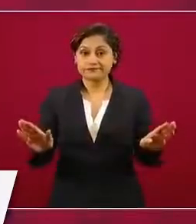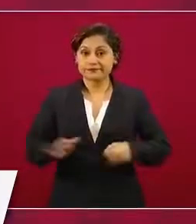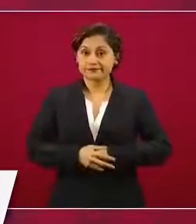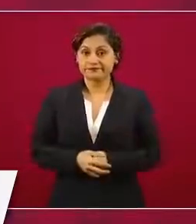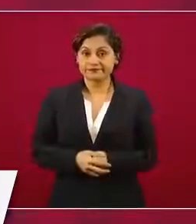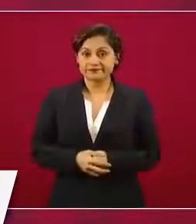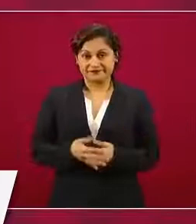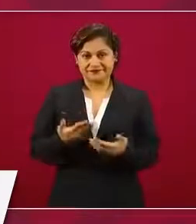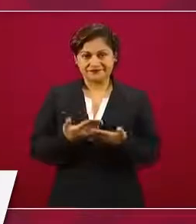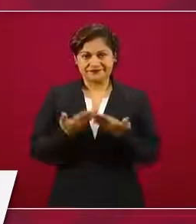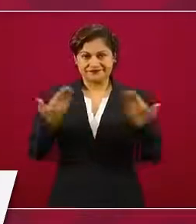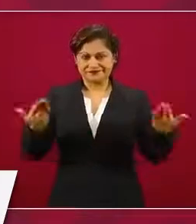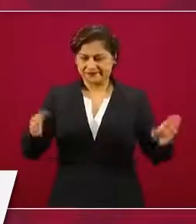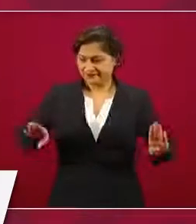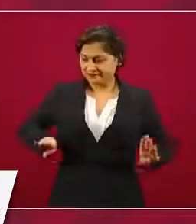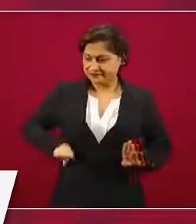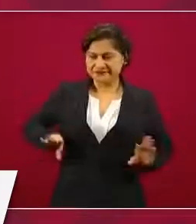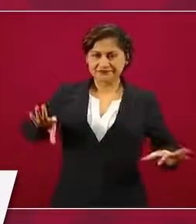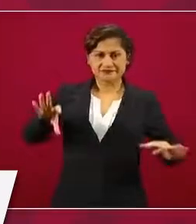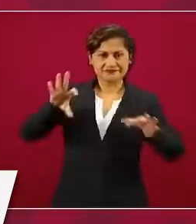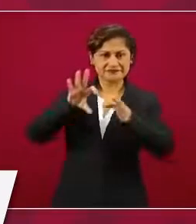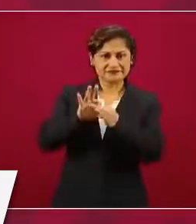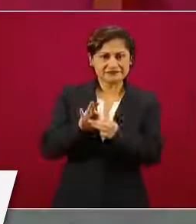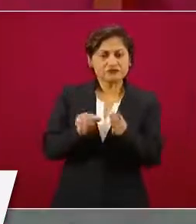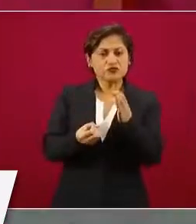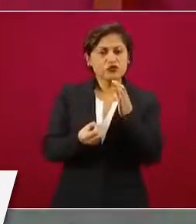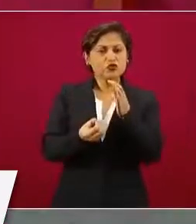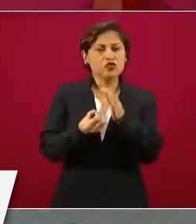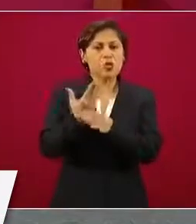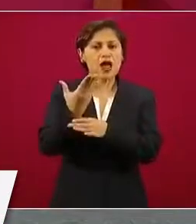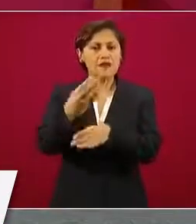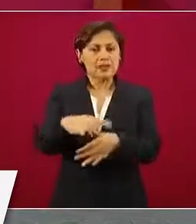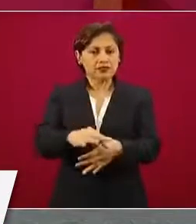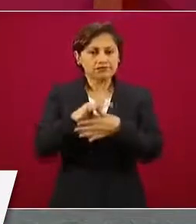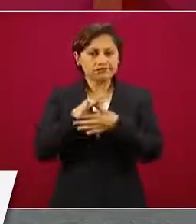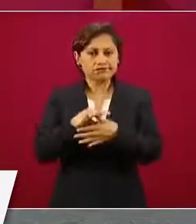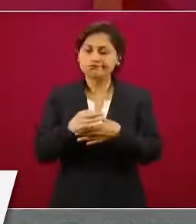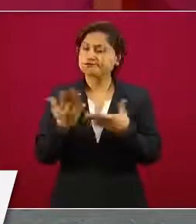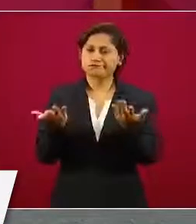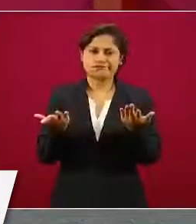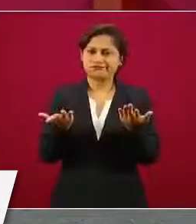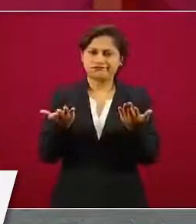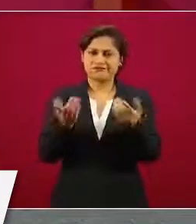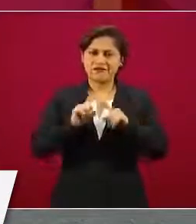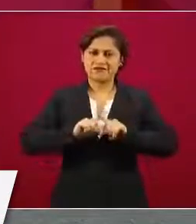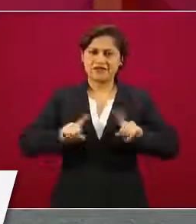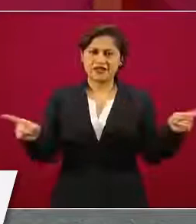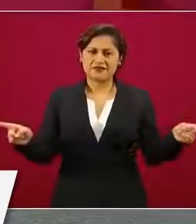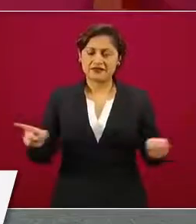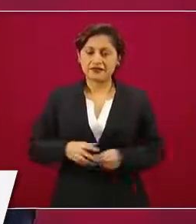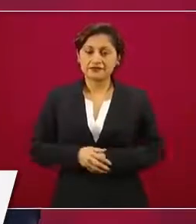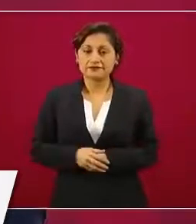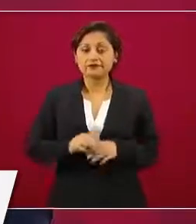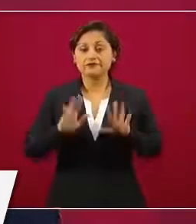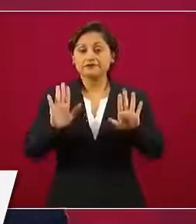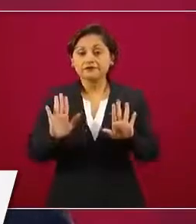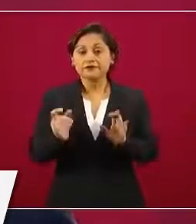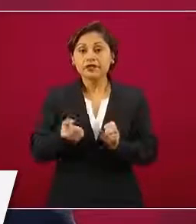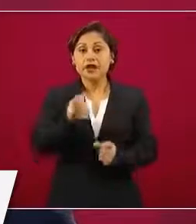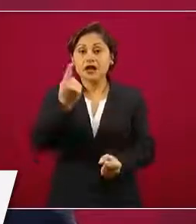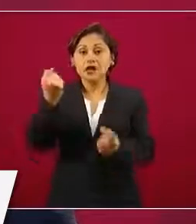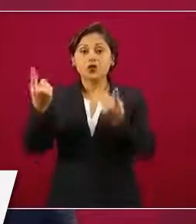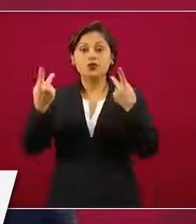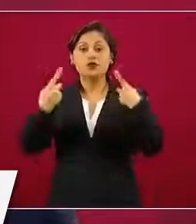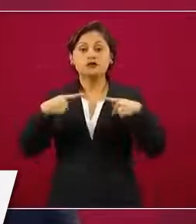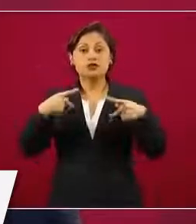no va con la nueva realidad. Y el que tiene dinero y lo hizo